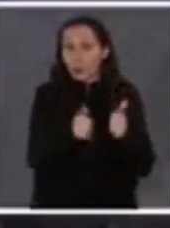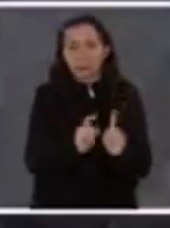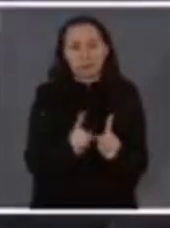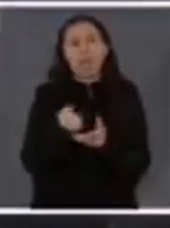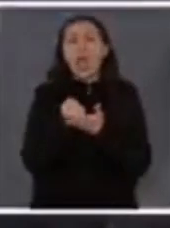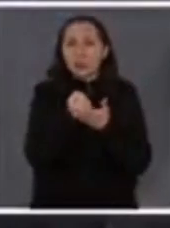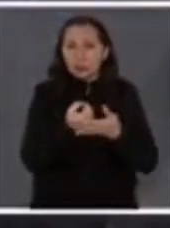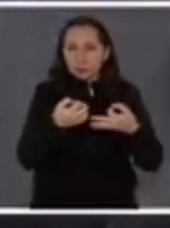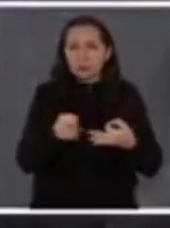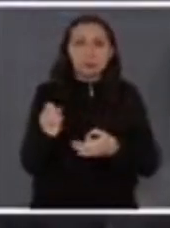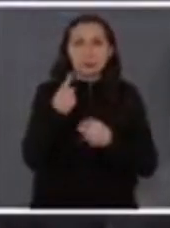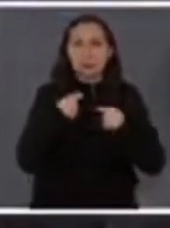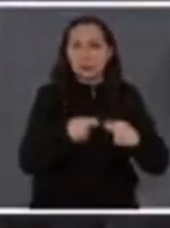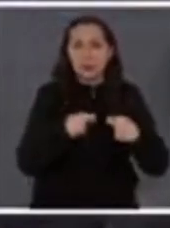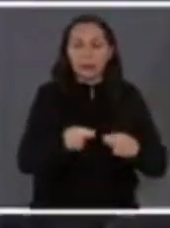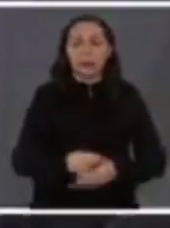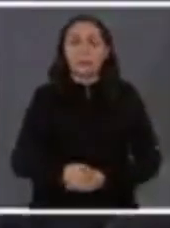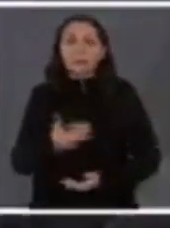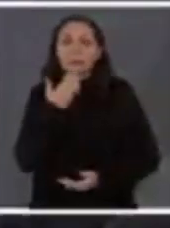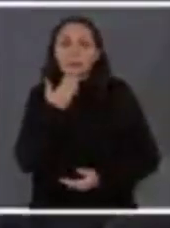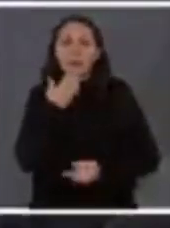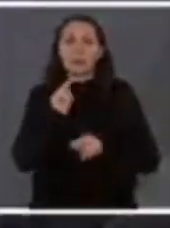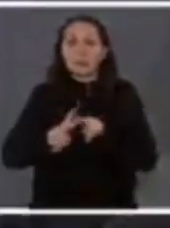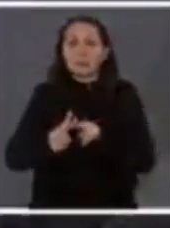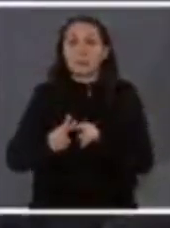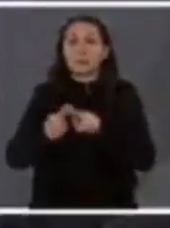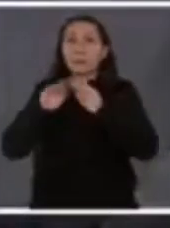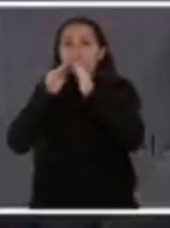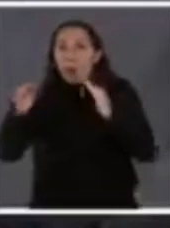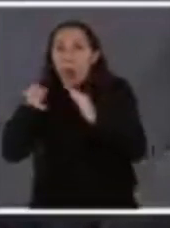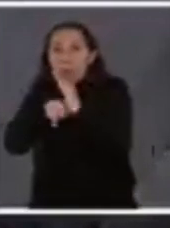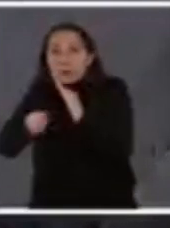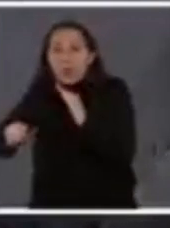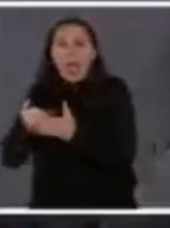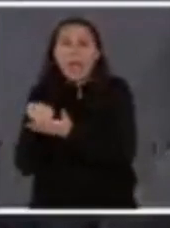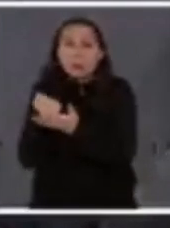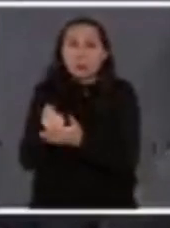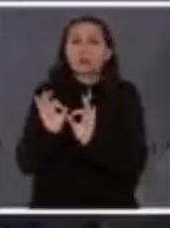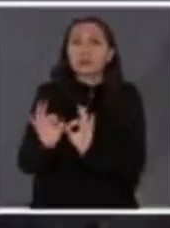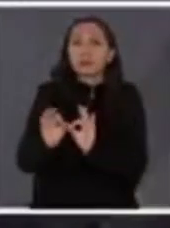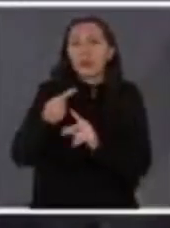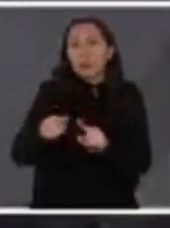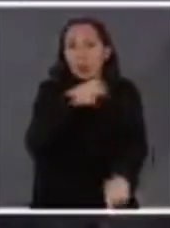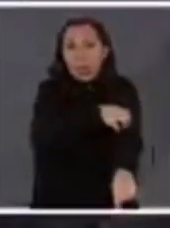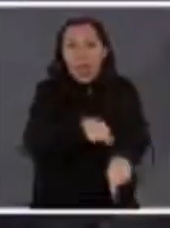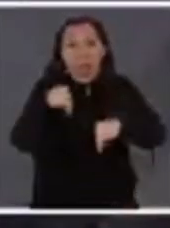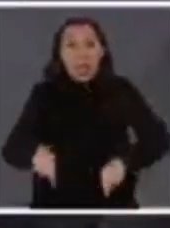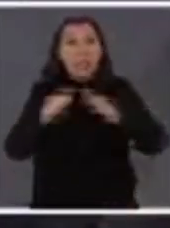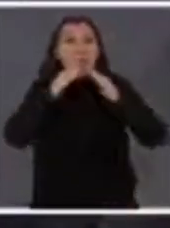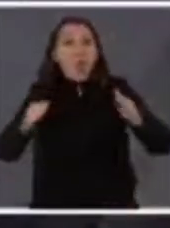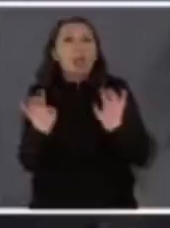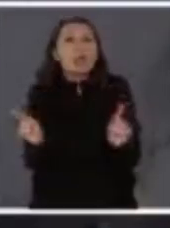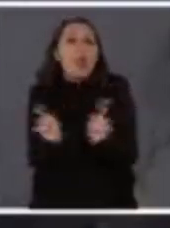ayuda concreta para los primeros gastos. También estamos levantando albergues en diferentes regiones del país. Por ejemplo, acá estamos en un albergue